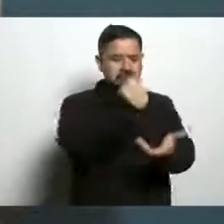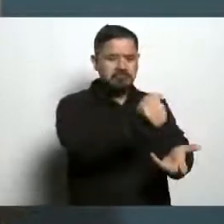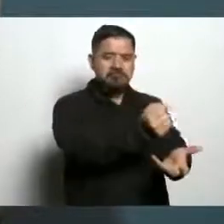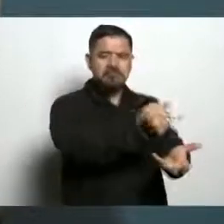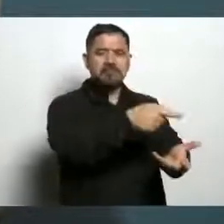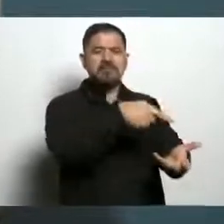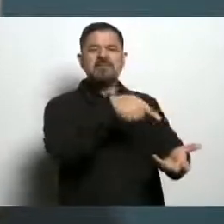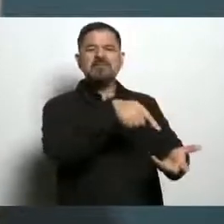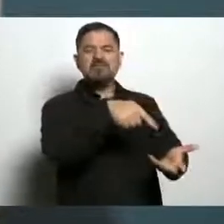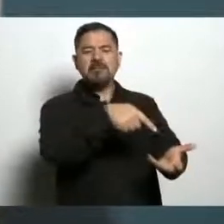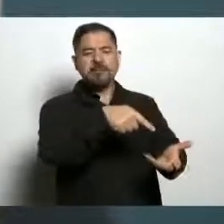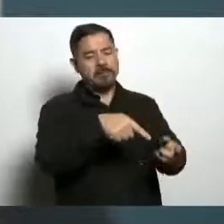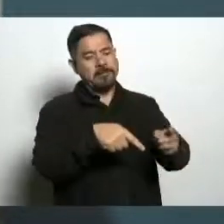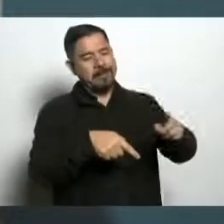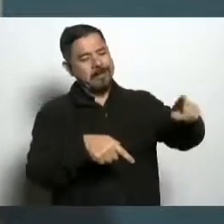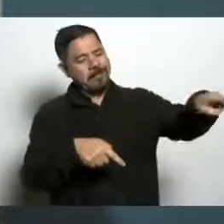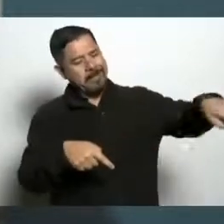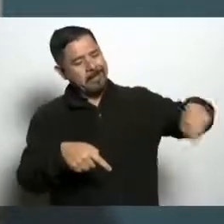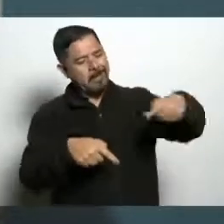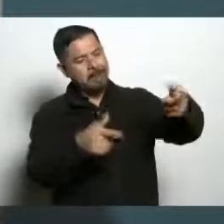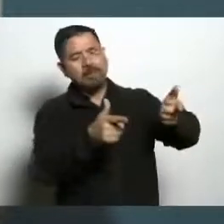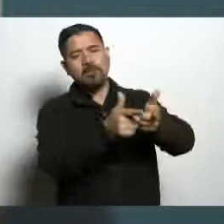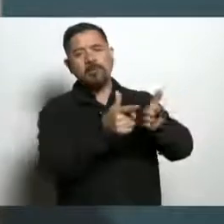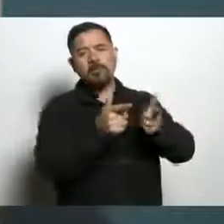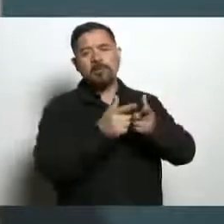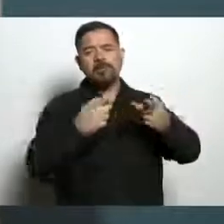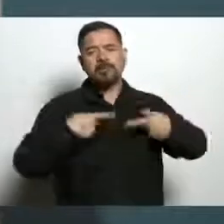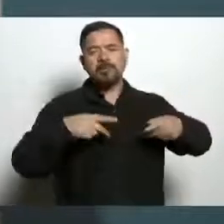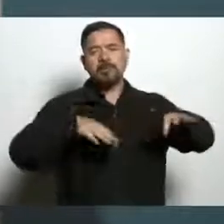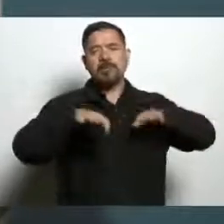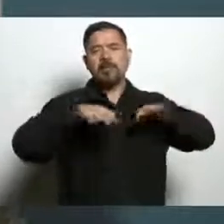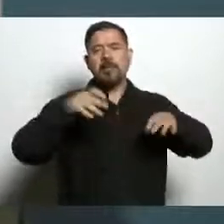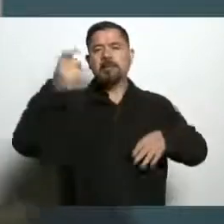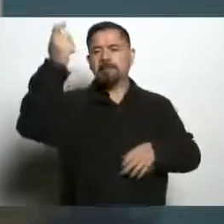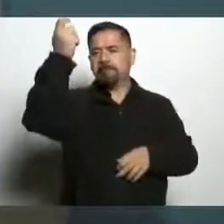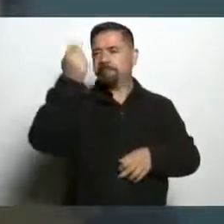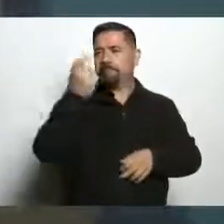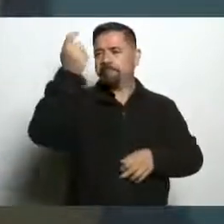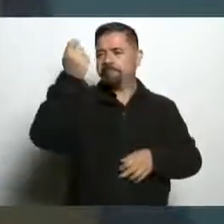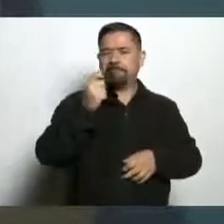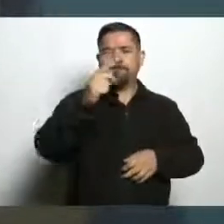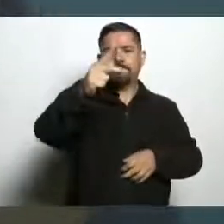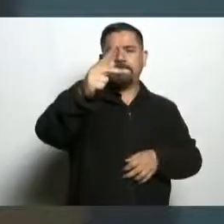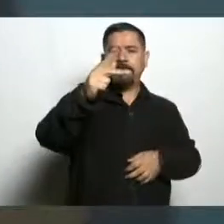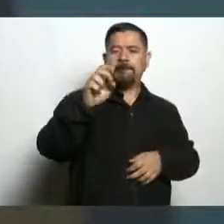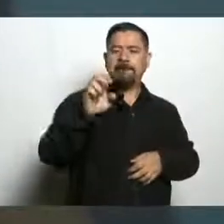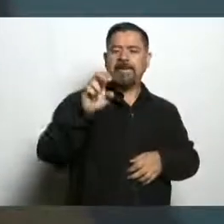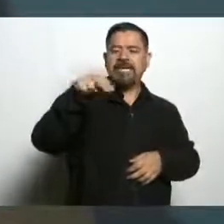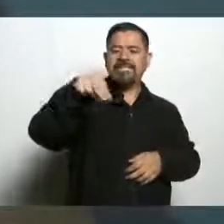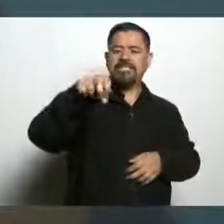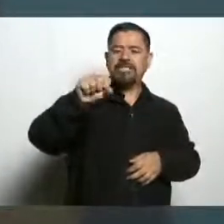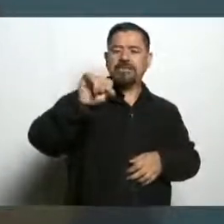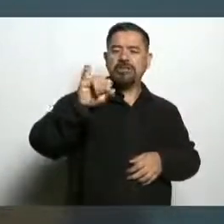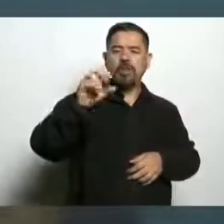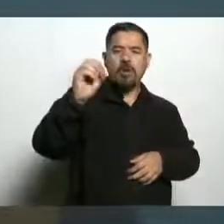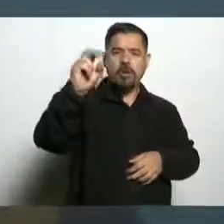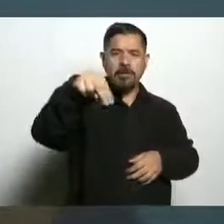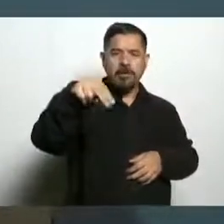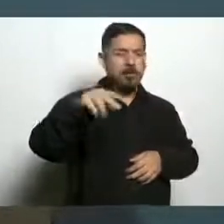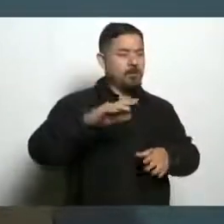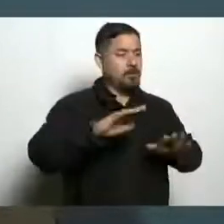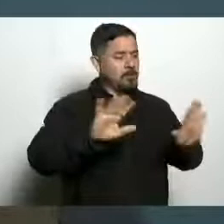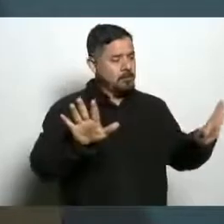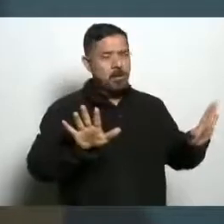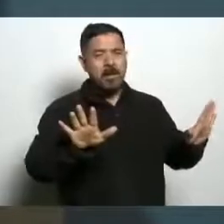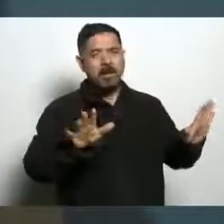darle una pensión a los trabajadores que legalmente no tenían